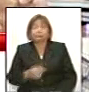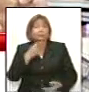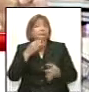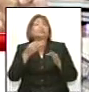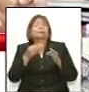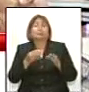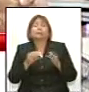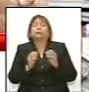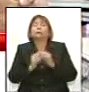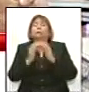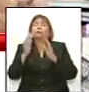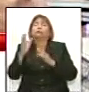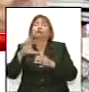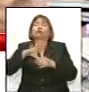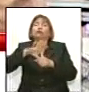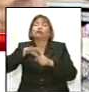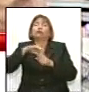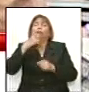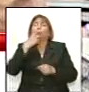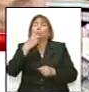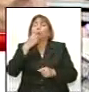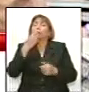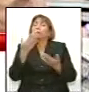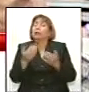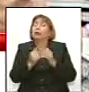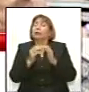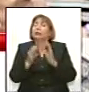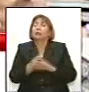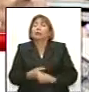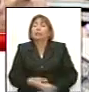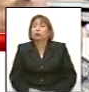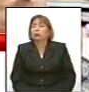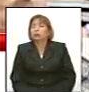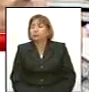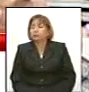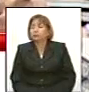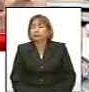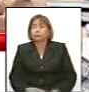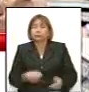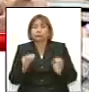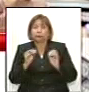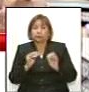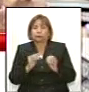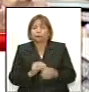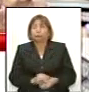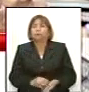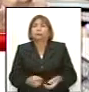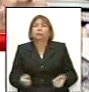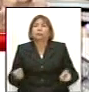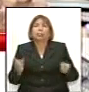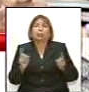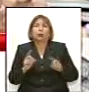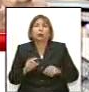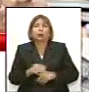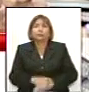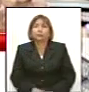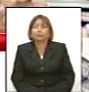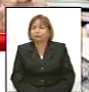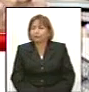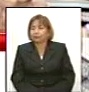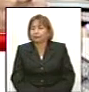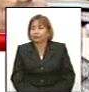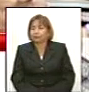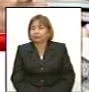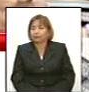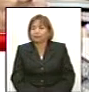un día feriado, porque fue el único lugar donde el Perú no perdió una guerra. Y es lamentable que no esté considerado este